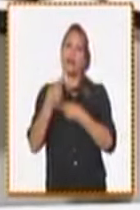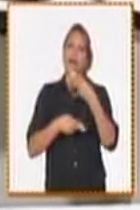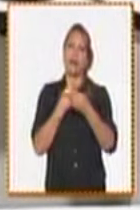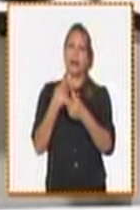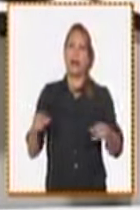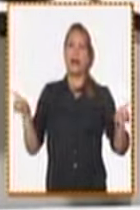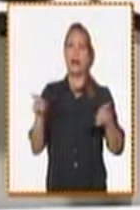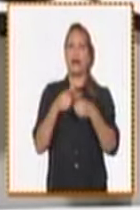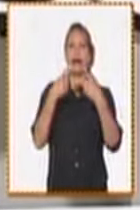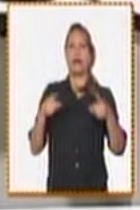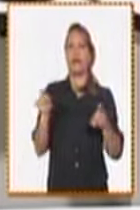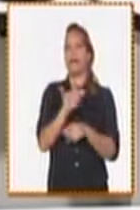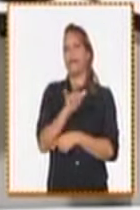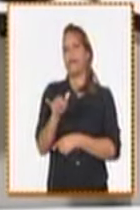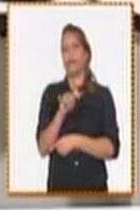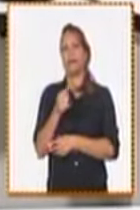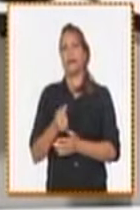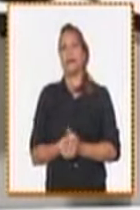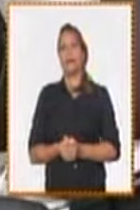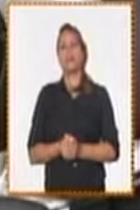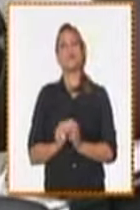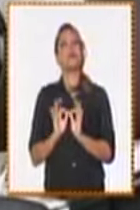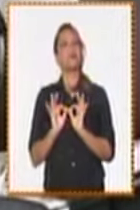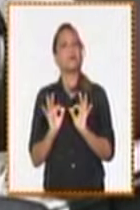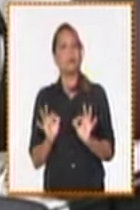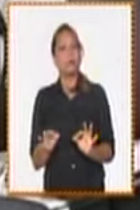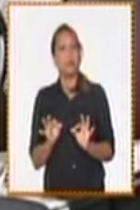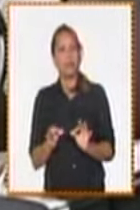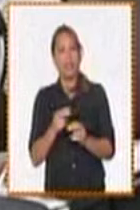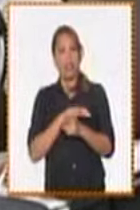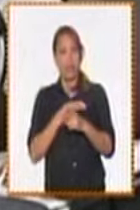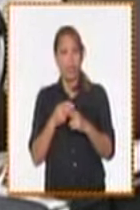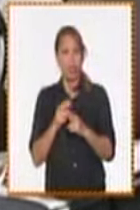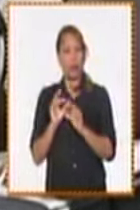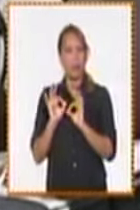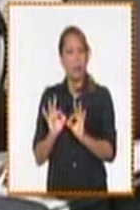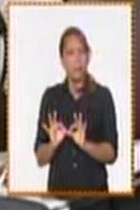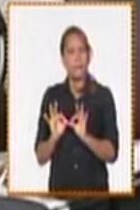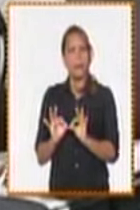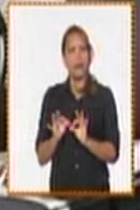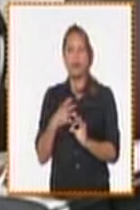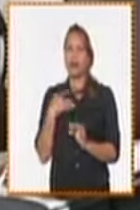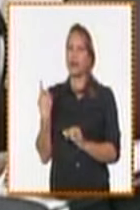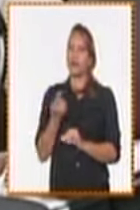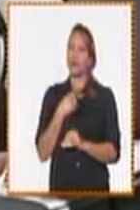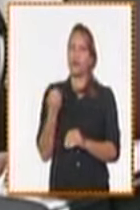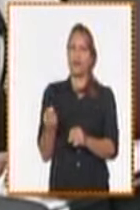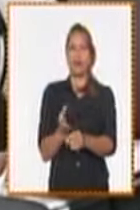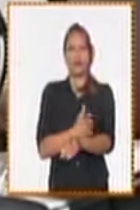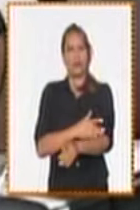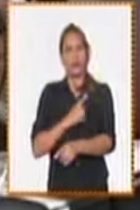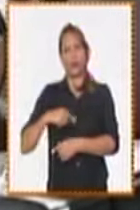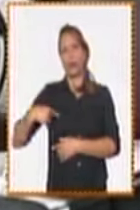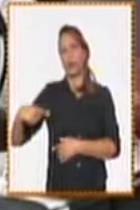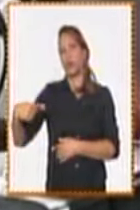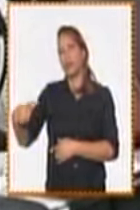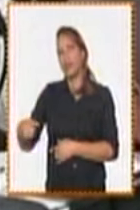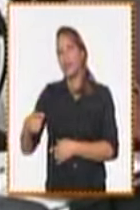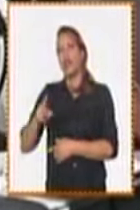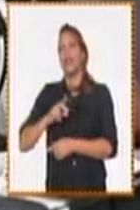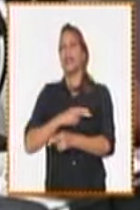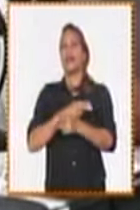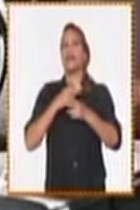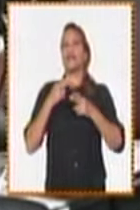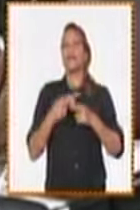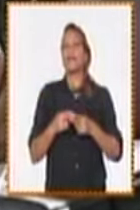cantar. Precisamente esa historia también es la que nos enorgullece todos los días, y esa historia que tratamos de rescatar,